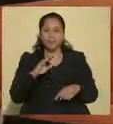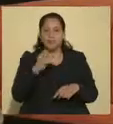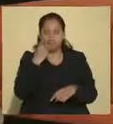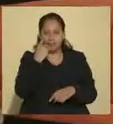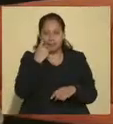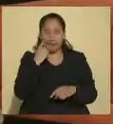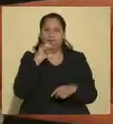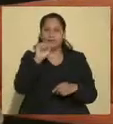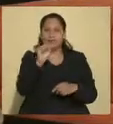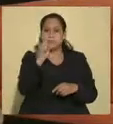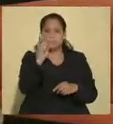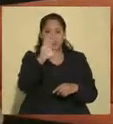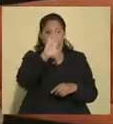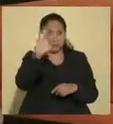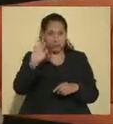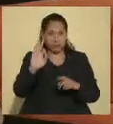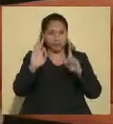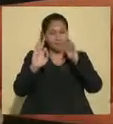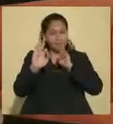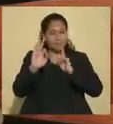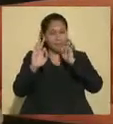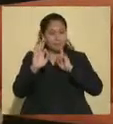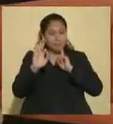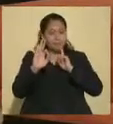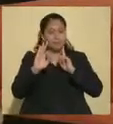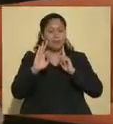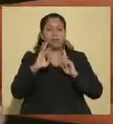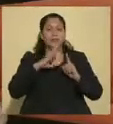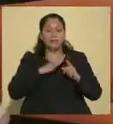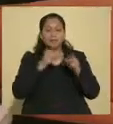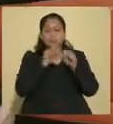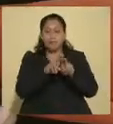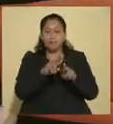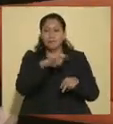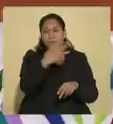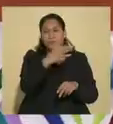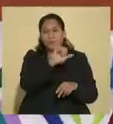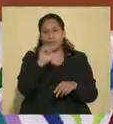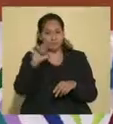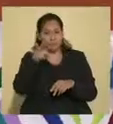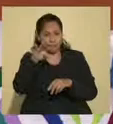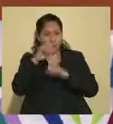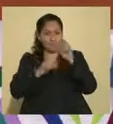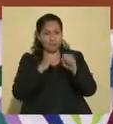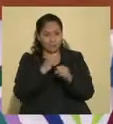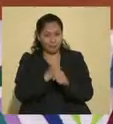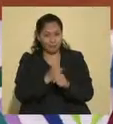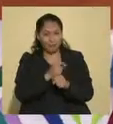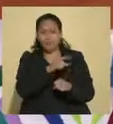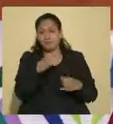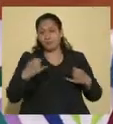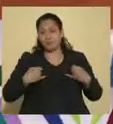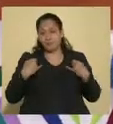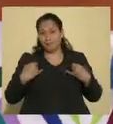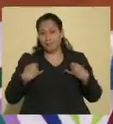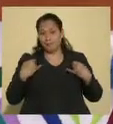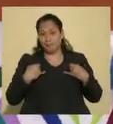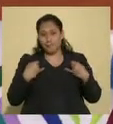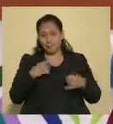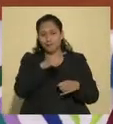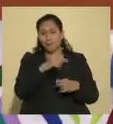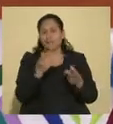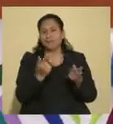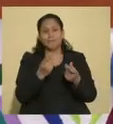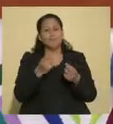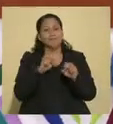que el 64% de las mujeres en edad reproductiva entre 14 y 19 años Llevan una sexualidad